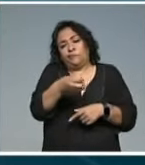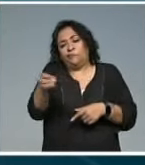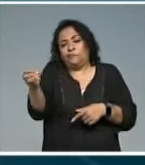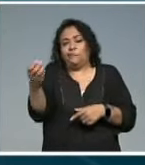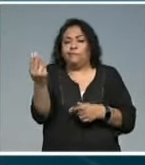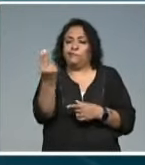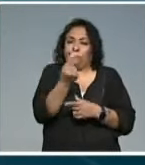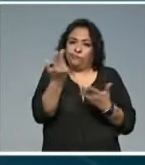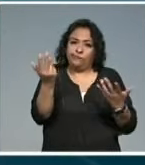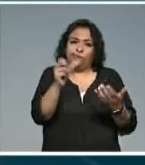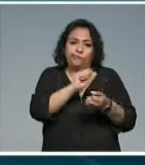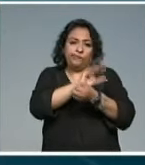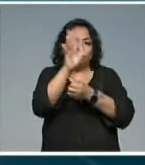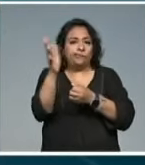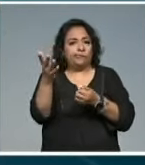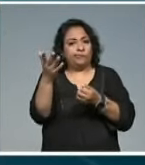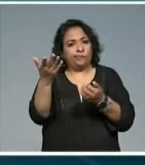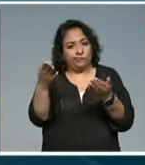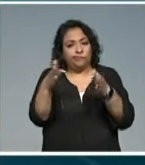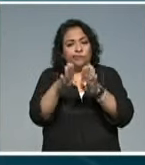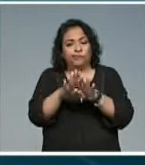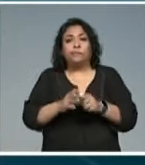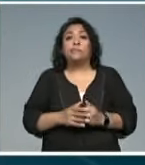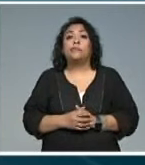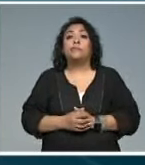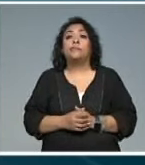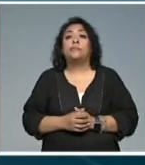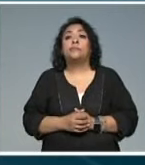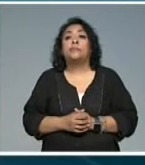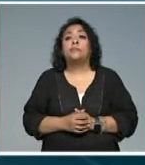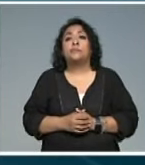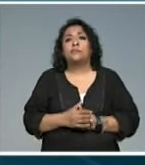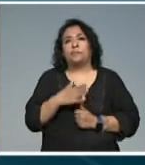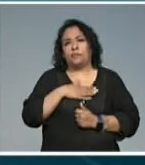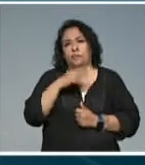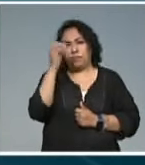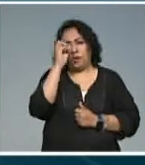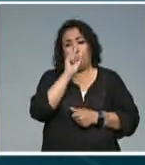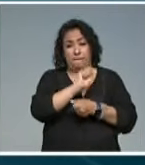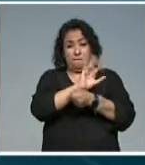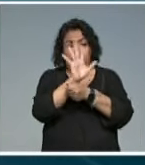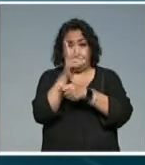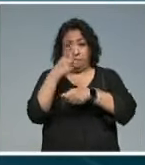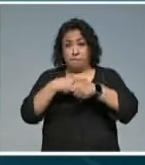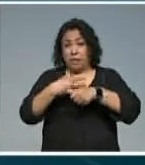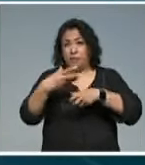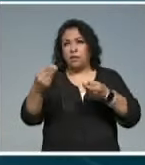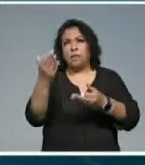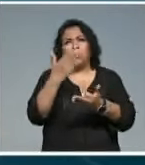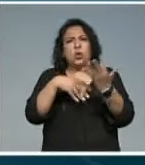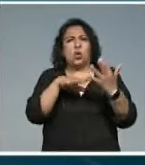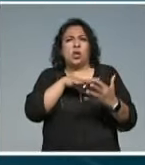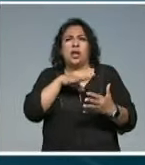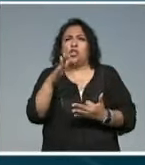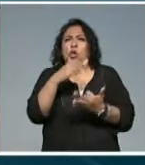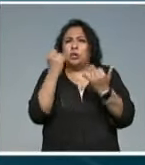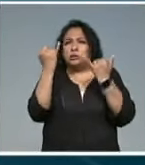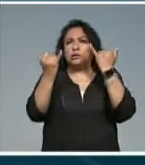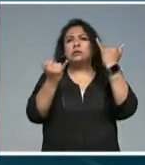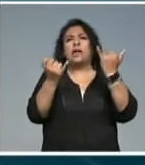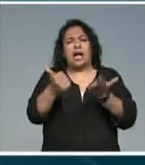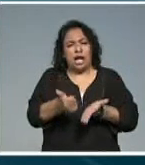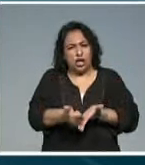y necesaria debido a la pandemia. Yo creo que la pandemia es algo que en general a todos los creativos nos ayudó